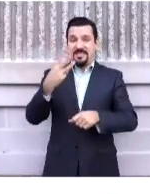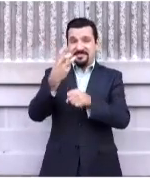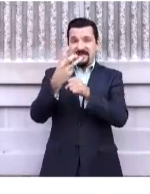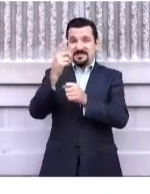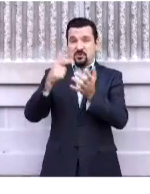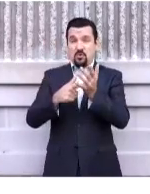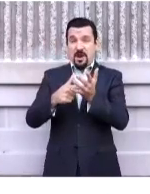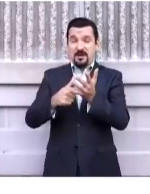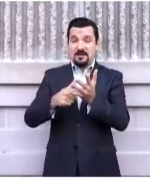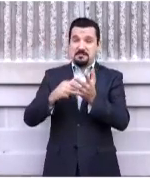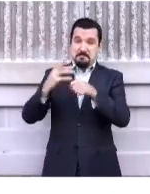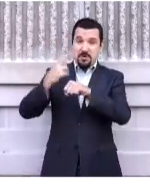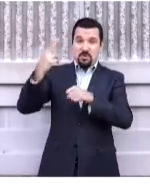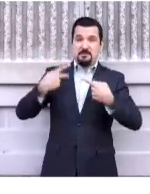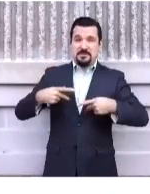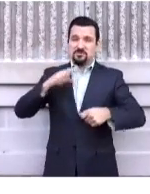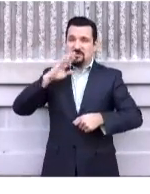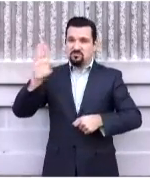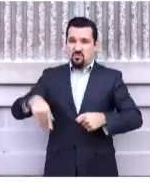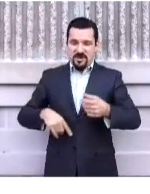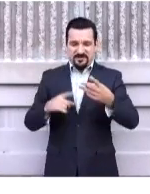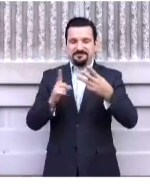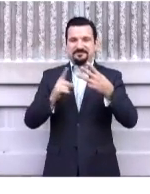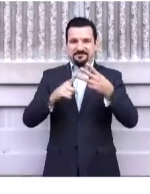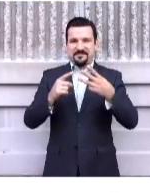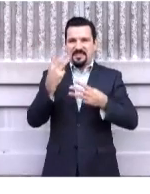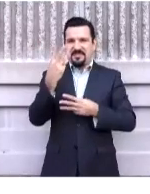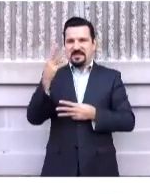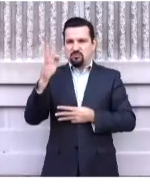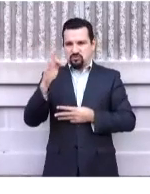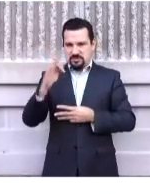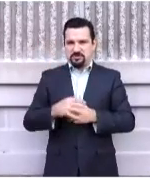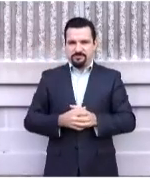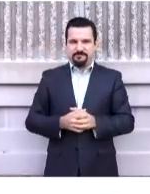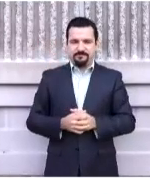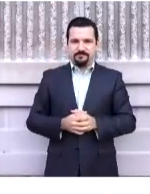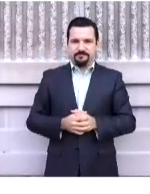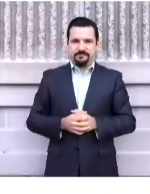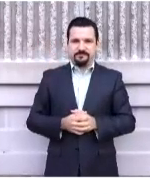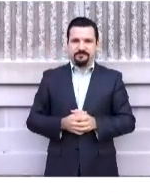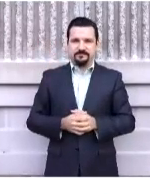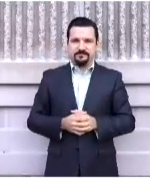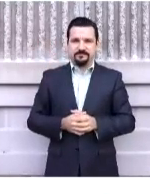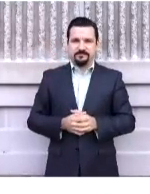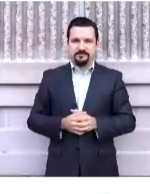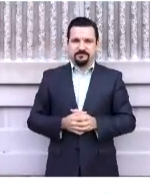con más volumen de defunciones. Su letalidad es de 3%.